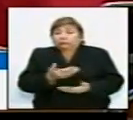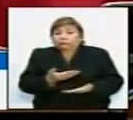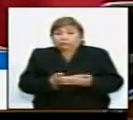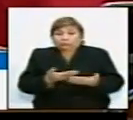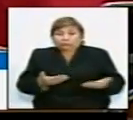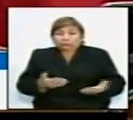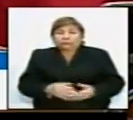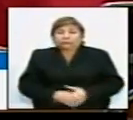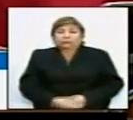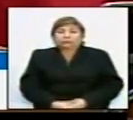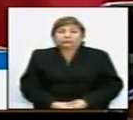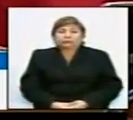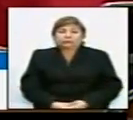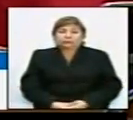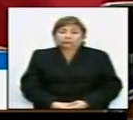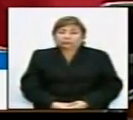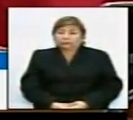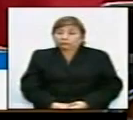¿No?